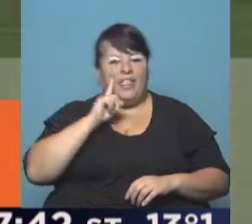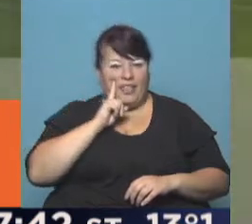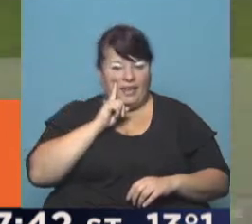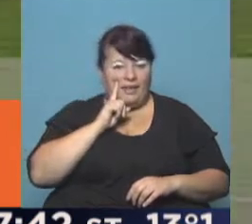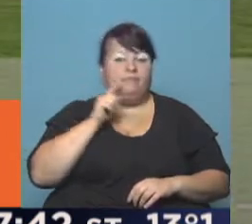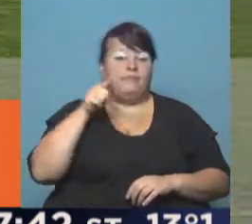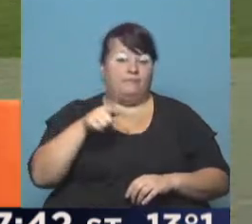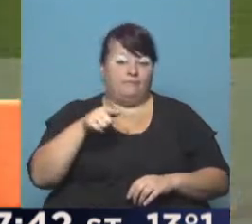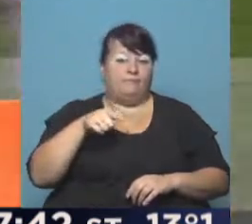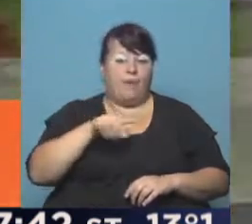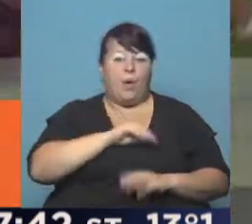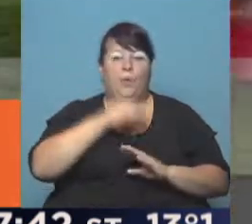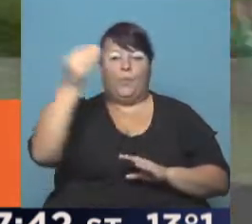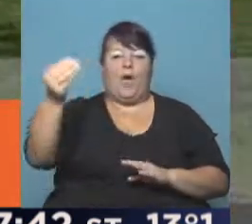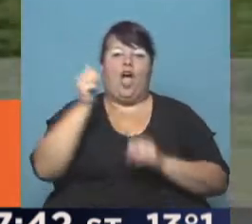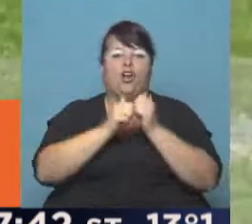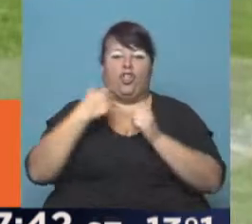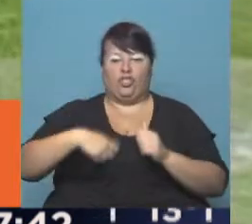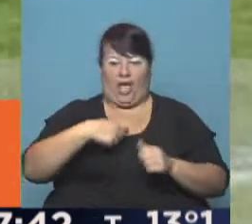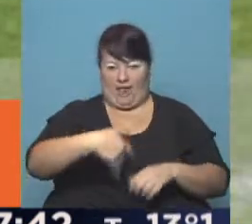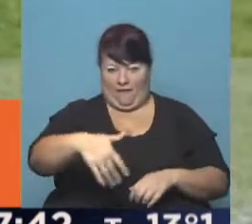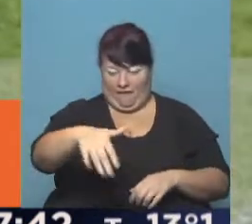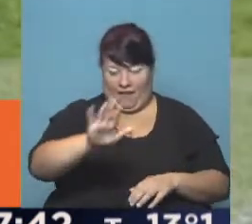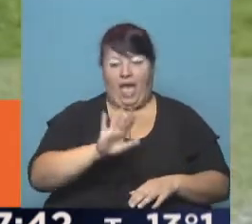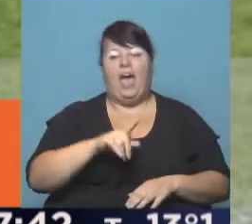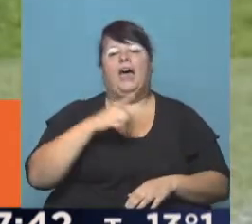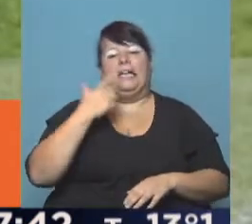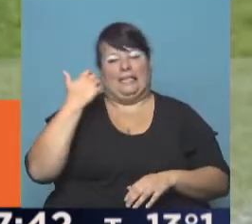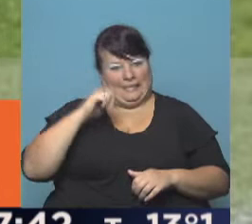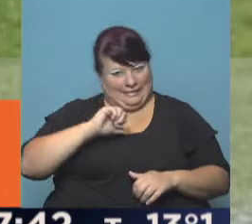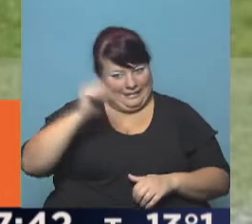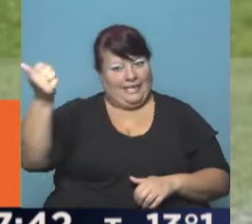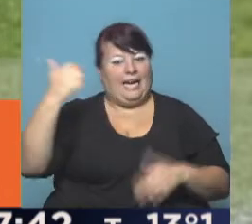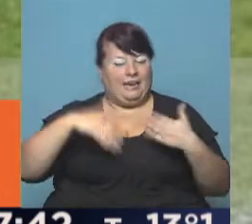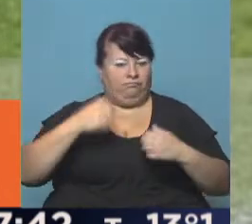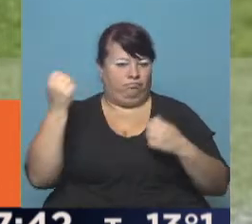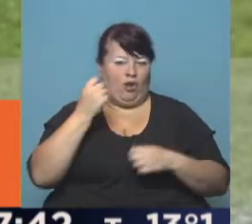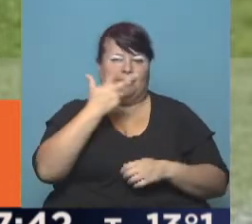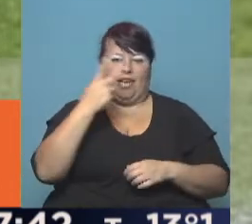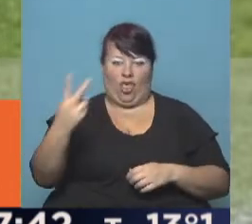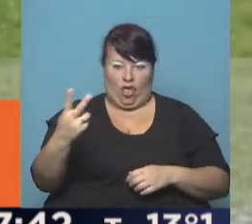que será transferido a Rosario Central en las próximas horas. Agónica victoria y decisiva 3-2 de visitante.